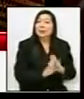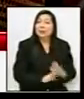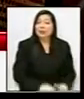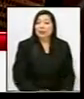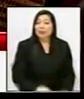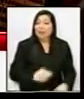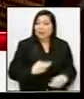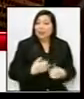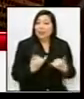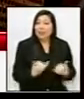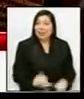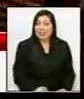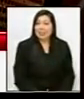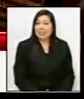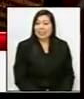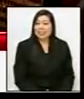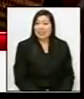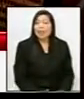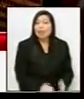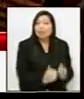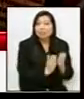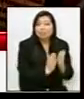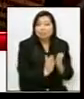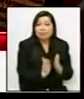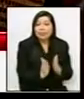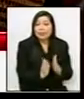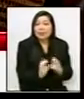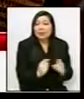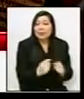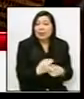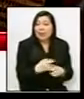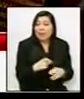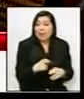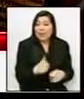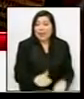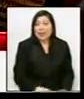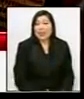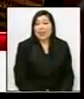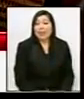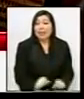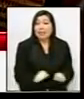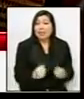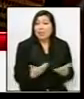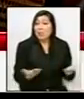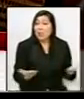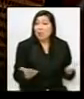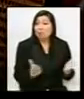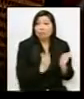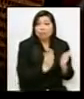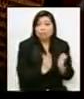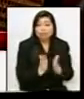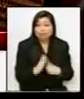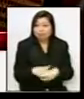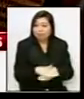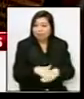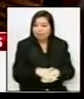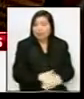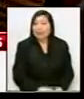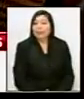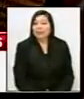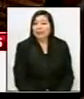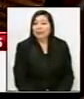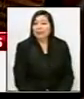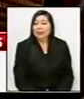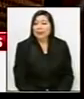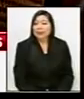debido proceso y en este caso adecuar los hechos a los tipos penales. Y si acá no hay una organización estructurada, así lo